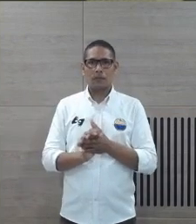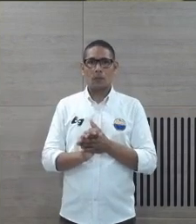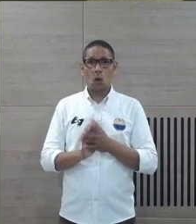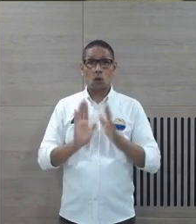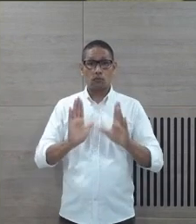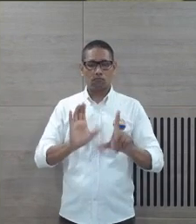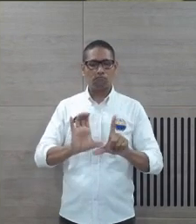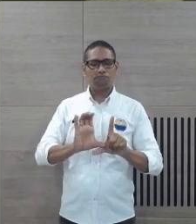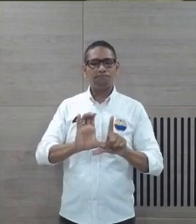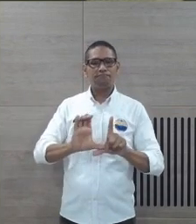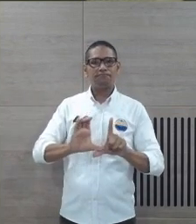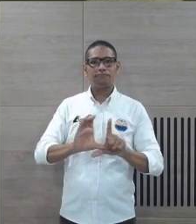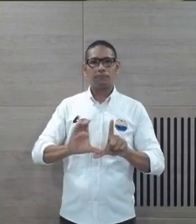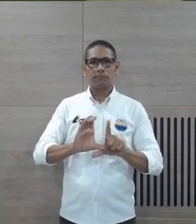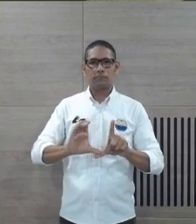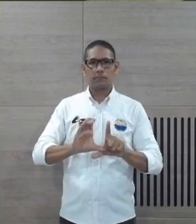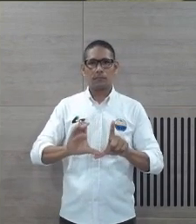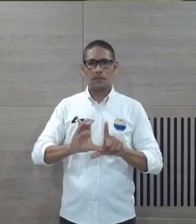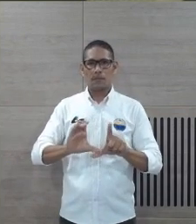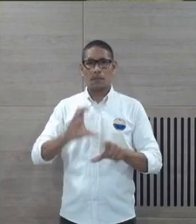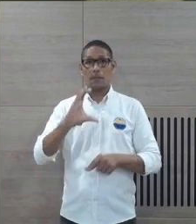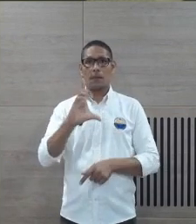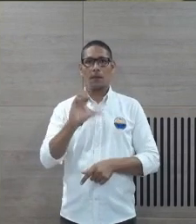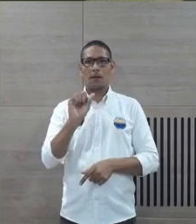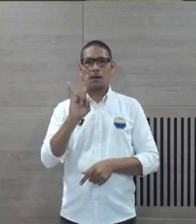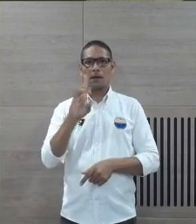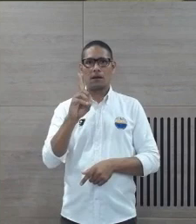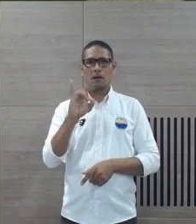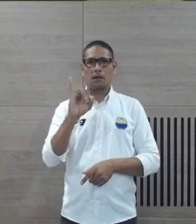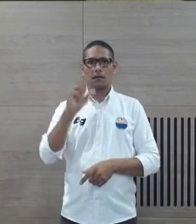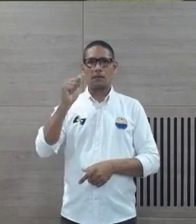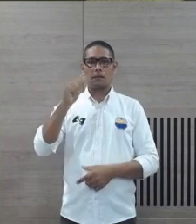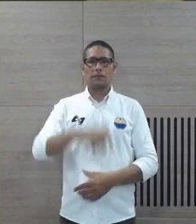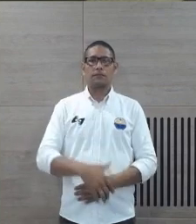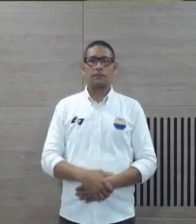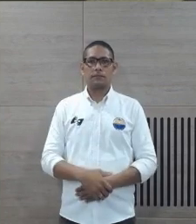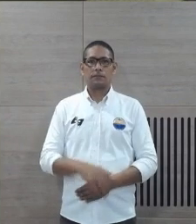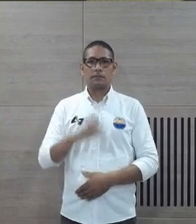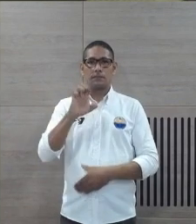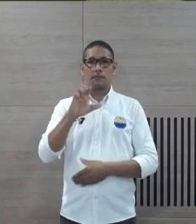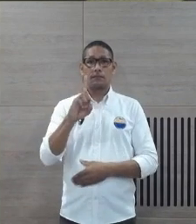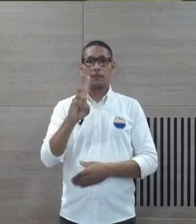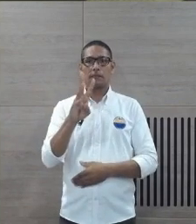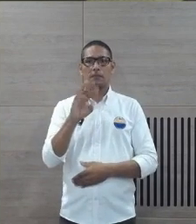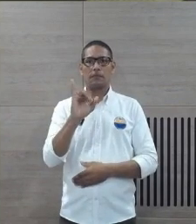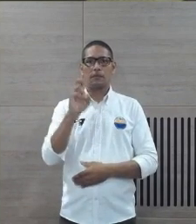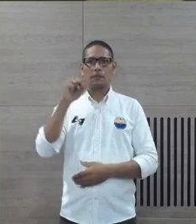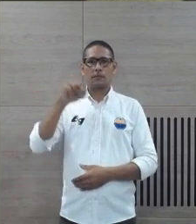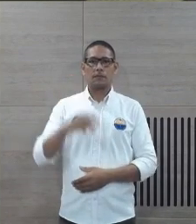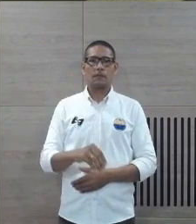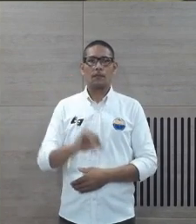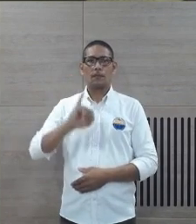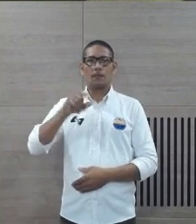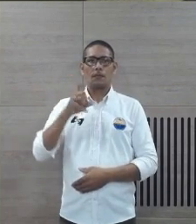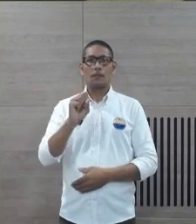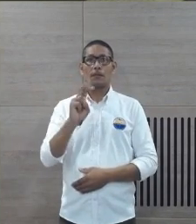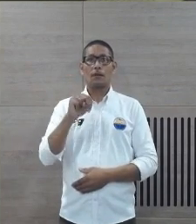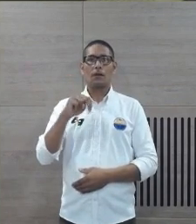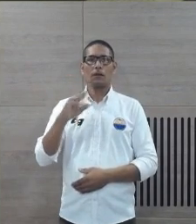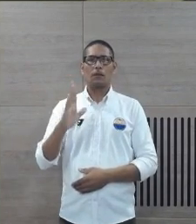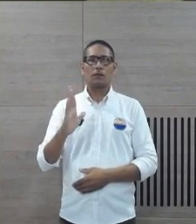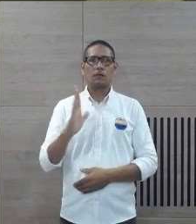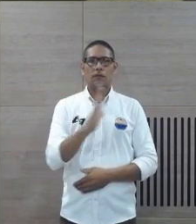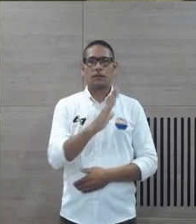Terán Ramírez. Edwin Enrique Vergara Moreno. Juan Bautista Celi Grau. Licenciado en preescolar, Lizeth Patricia Hernández